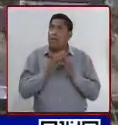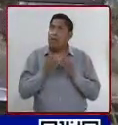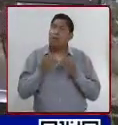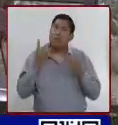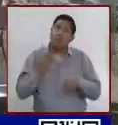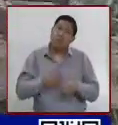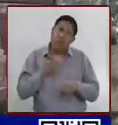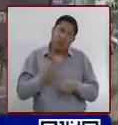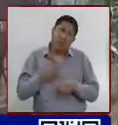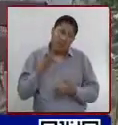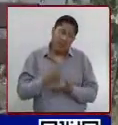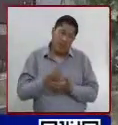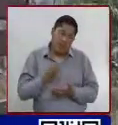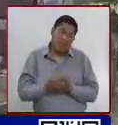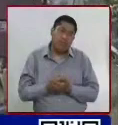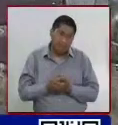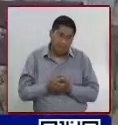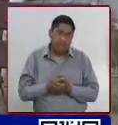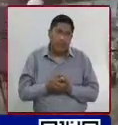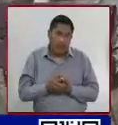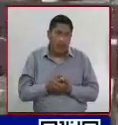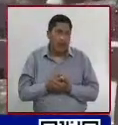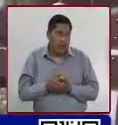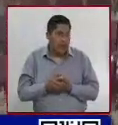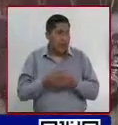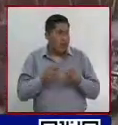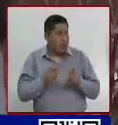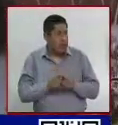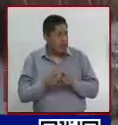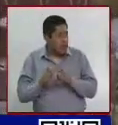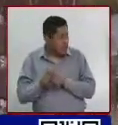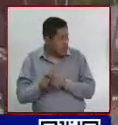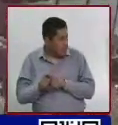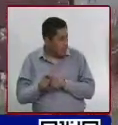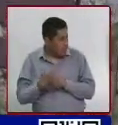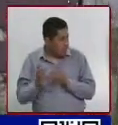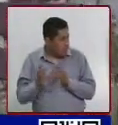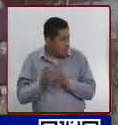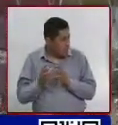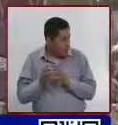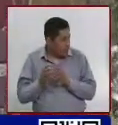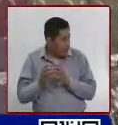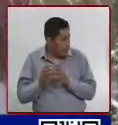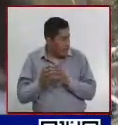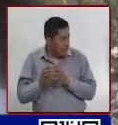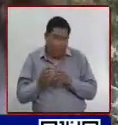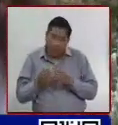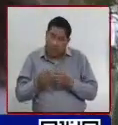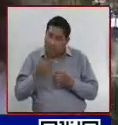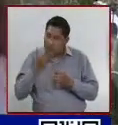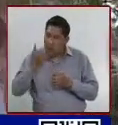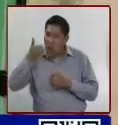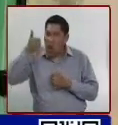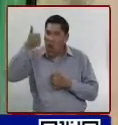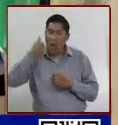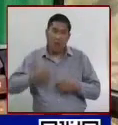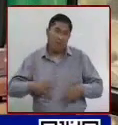Muchas veces tema económico, también tema de darle una calidad de